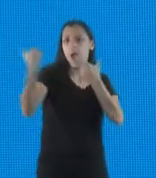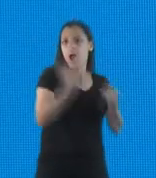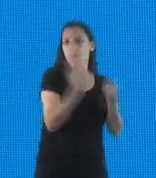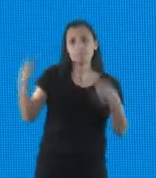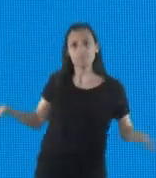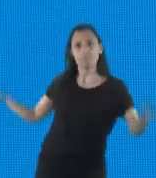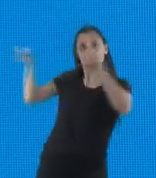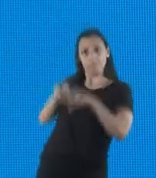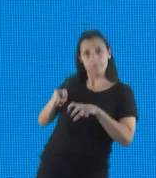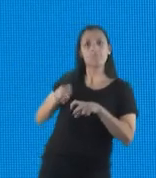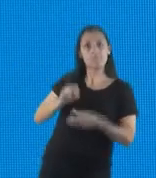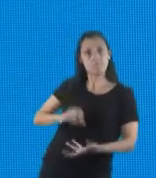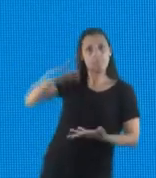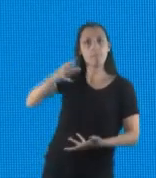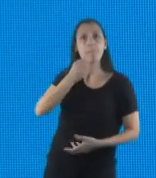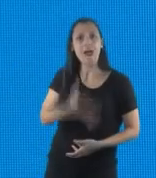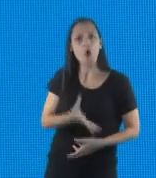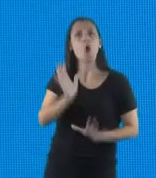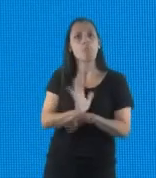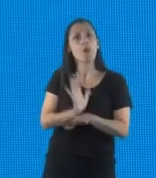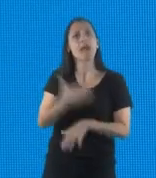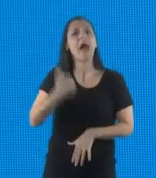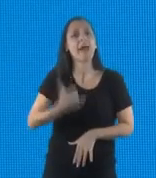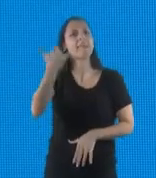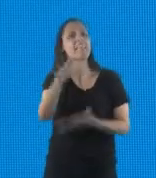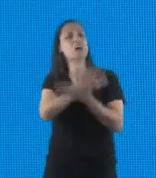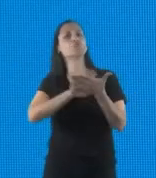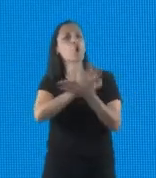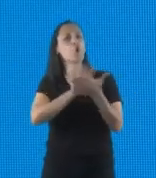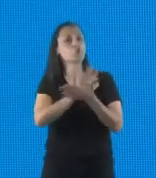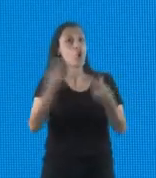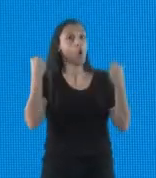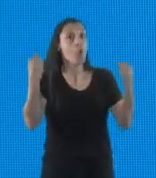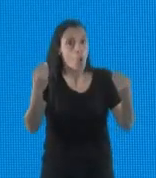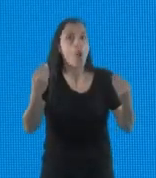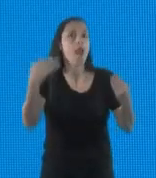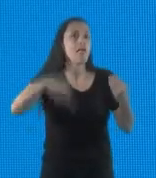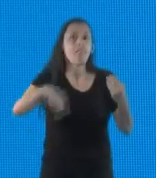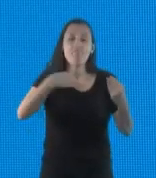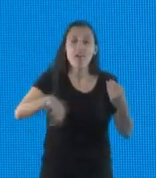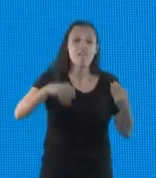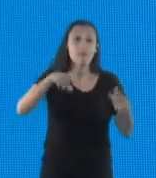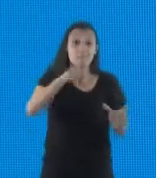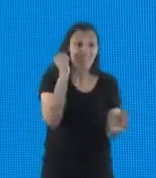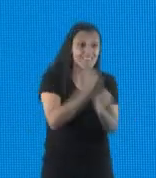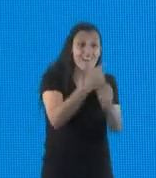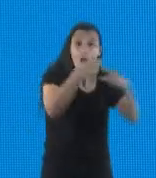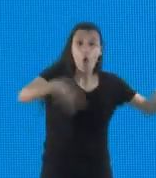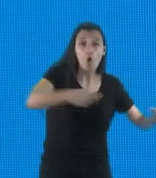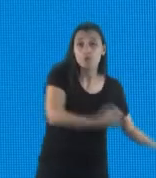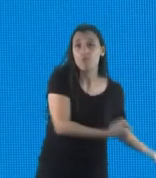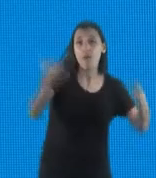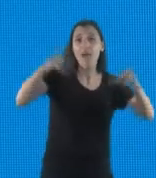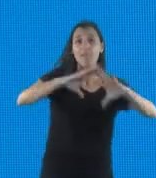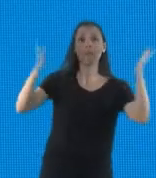de la Argentina es una sola, que es vender trabajo argentino al mundo.